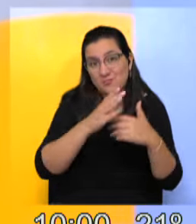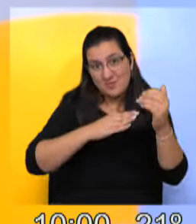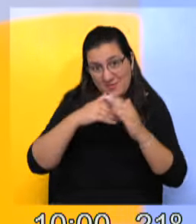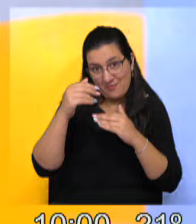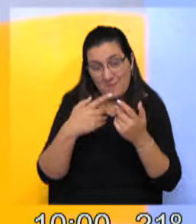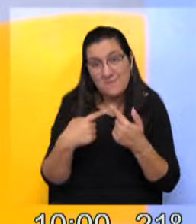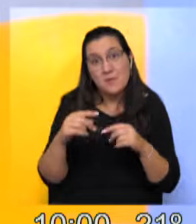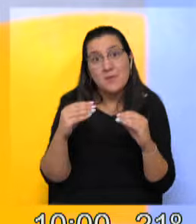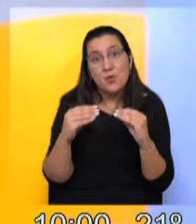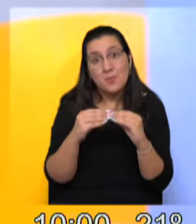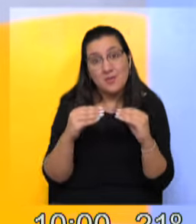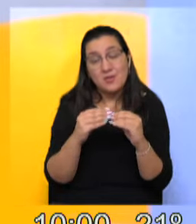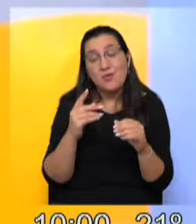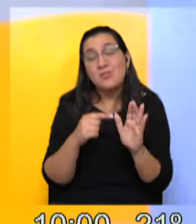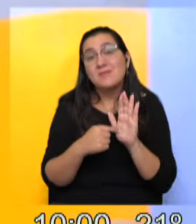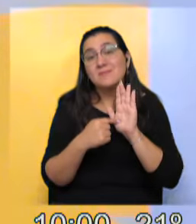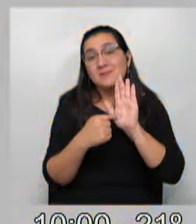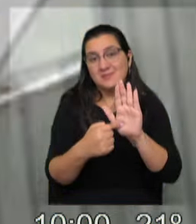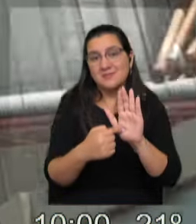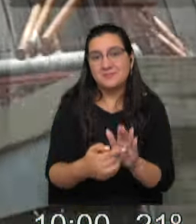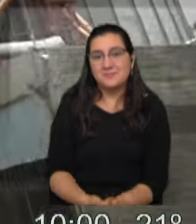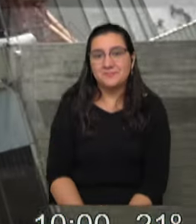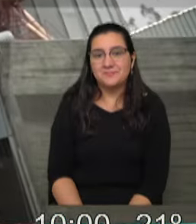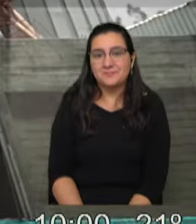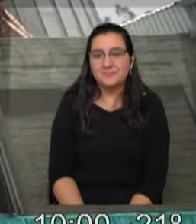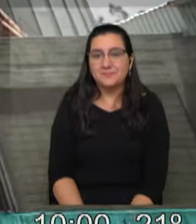compañeros decidieron presentarla de esta manera.